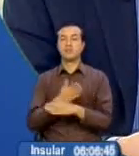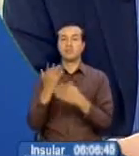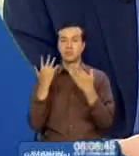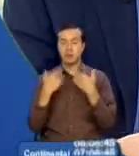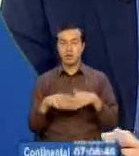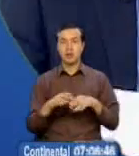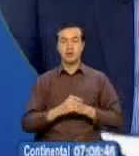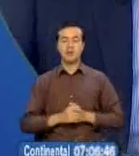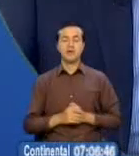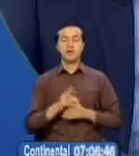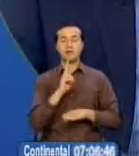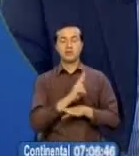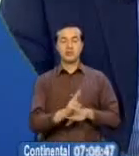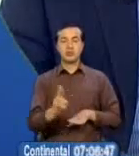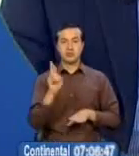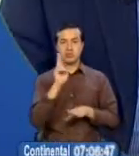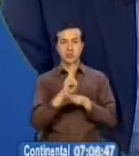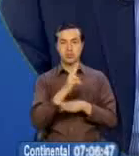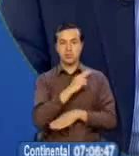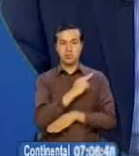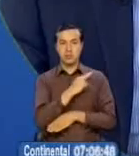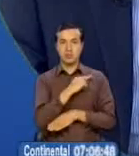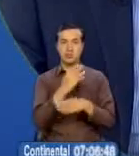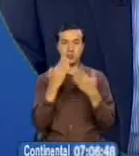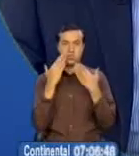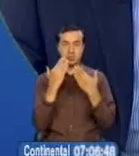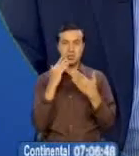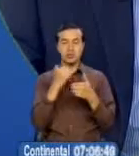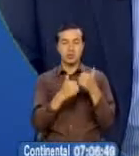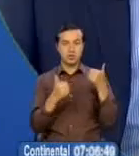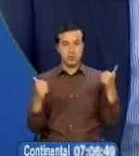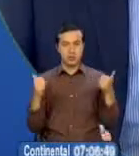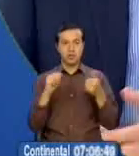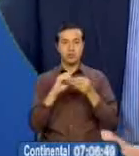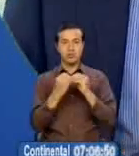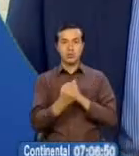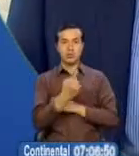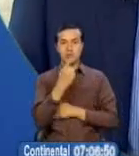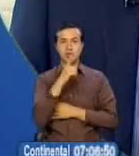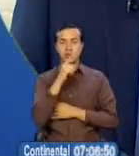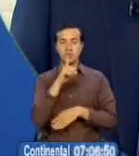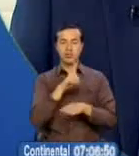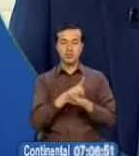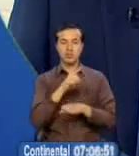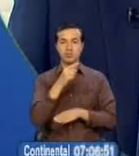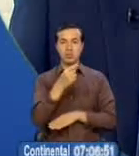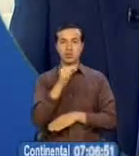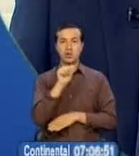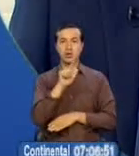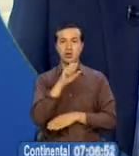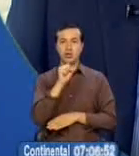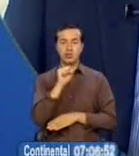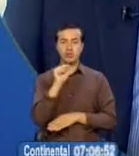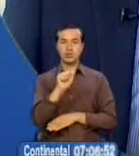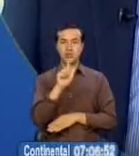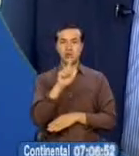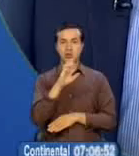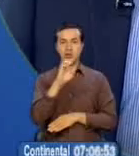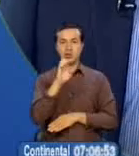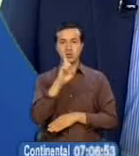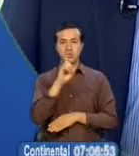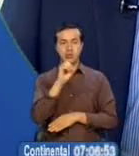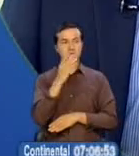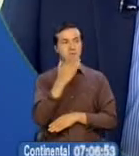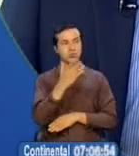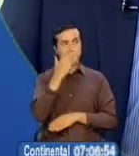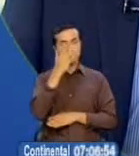la presencia del rector de la Universidad de Guayaquil y también candidato por la lista 1, el doctor Galo Salcedo. El turno es para usted. ¿Por